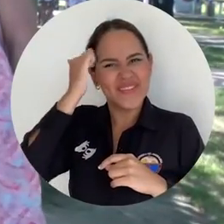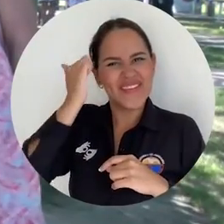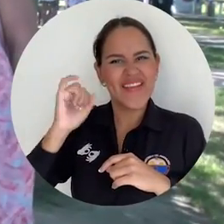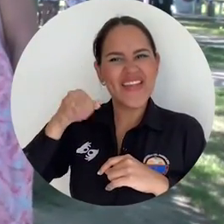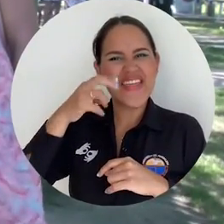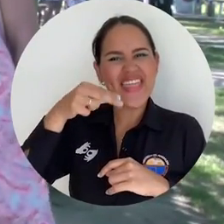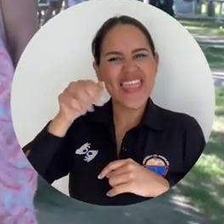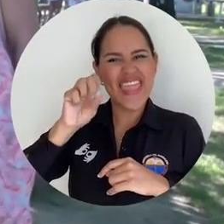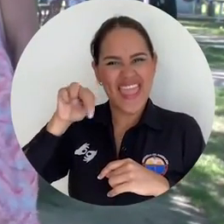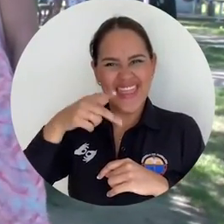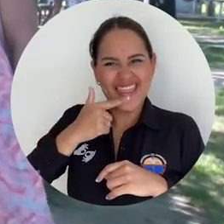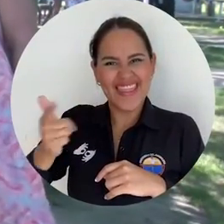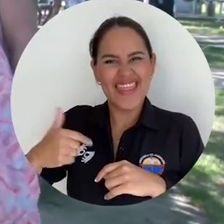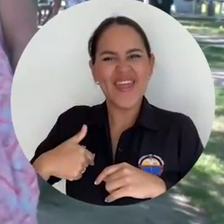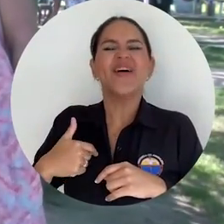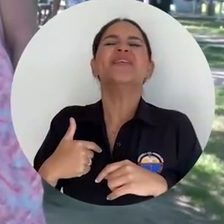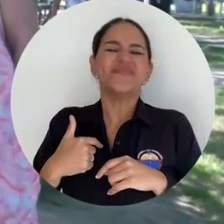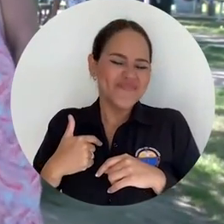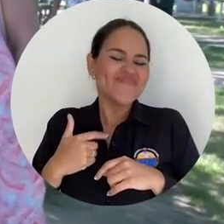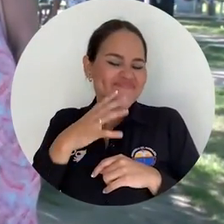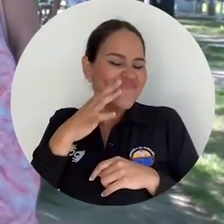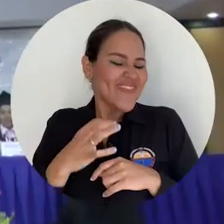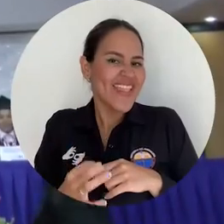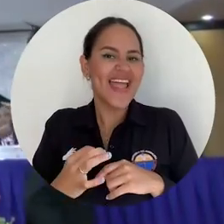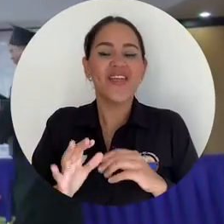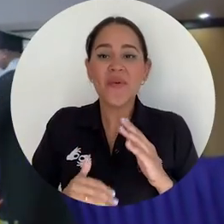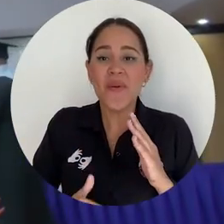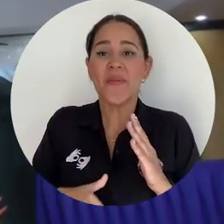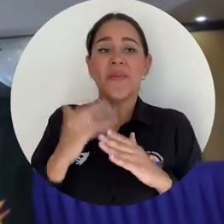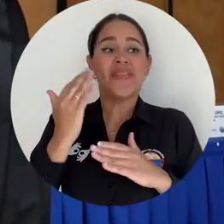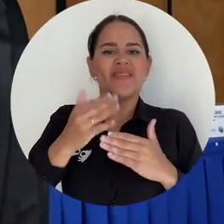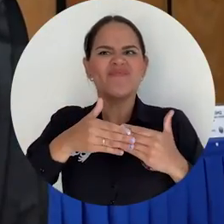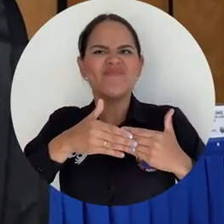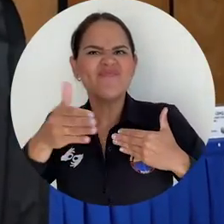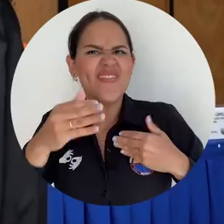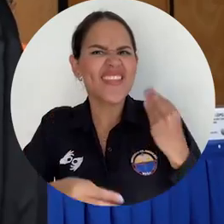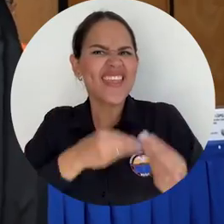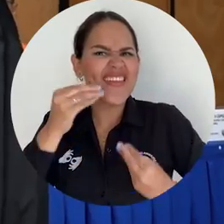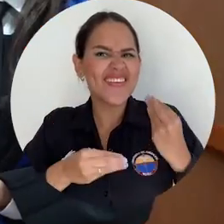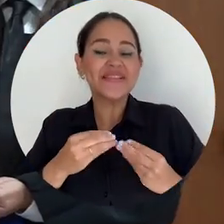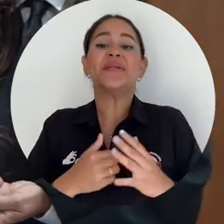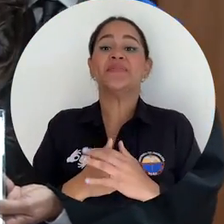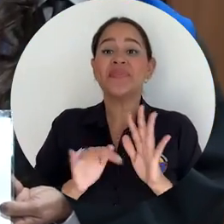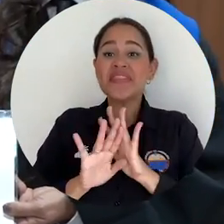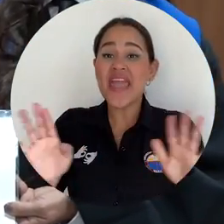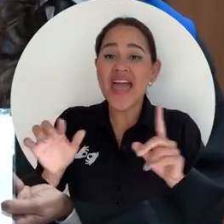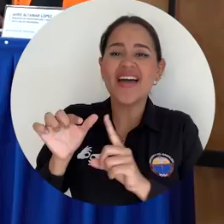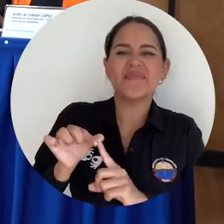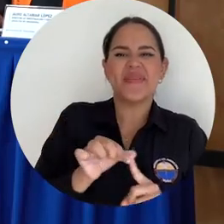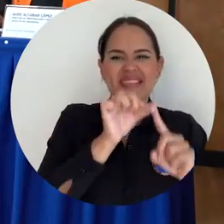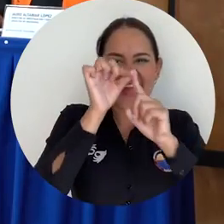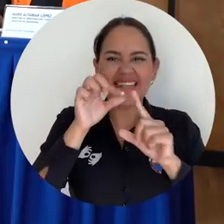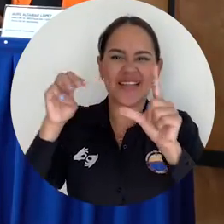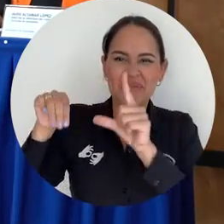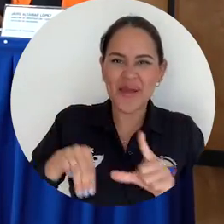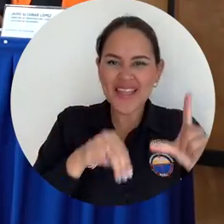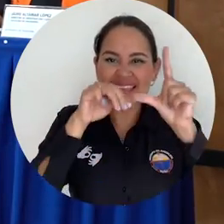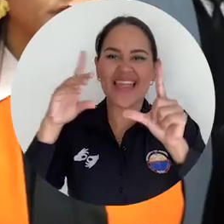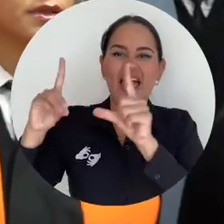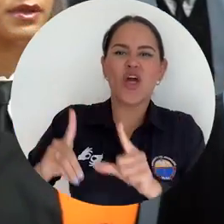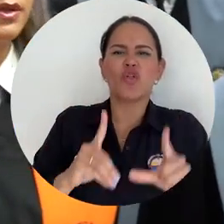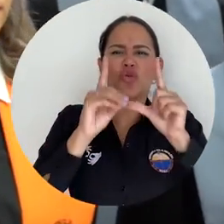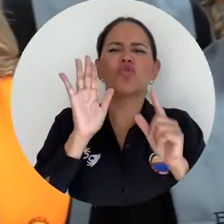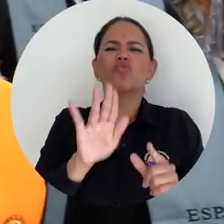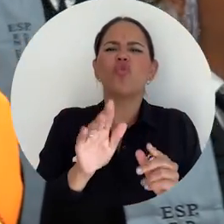no este es apenas un paso para encaminar lo que se viene los nuevos especialistas magisteres y doctores cursaron programas en las